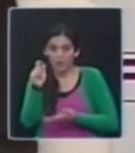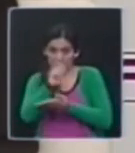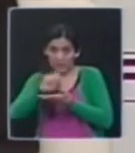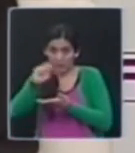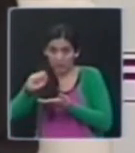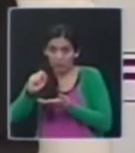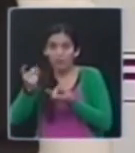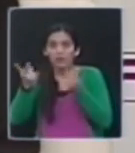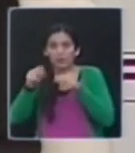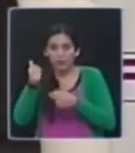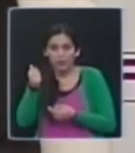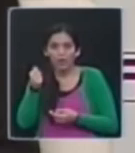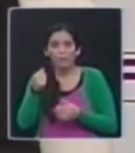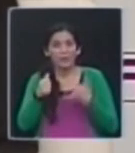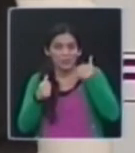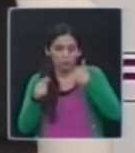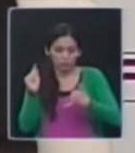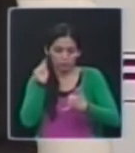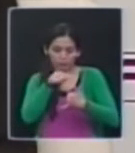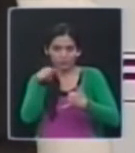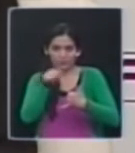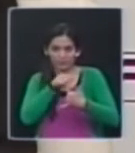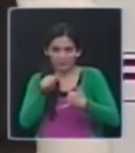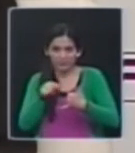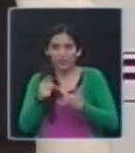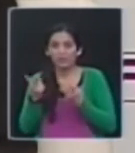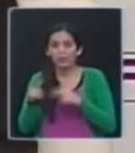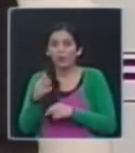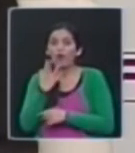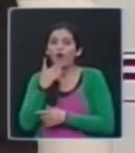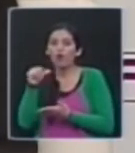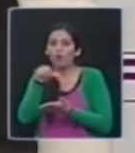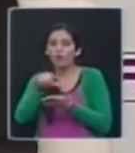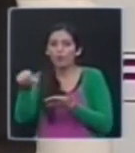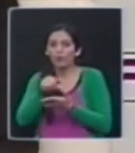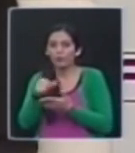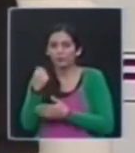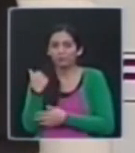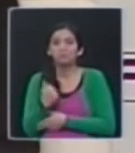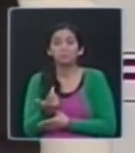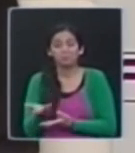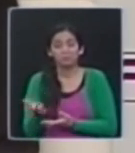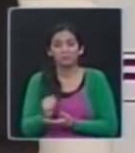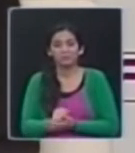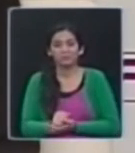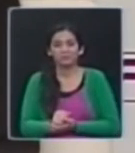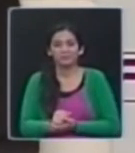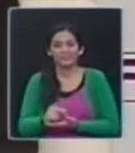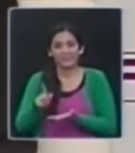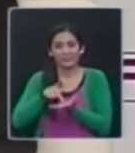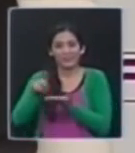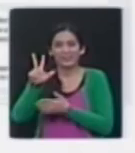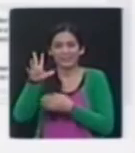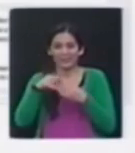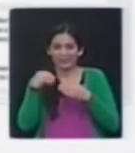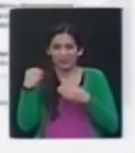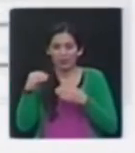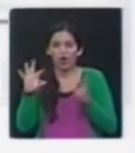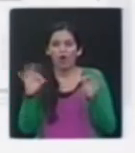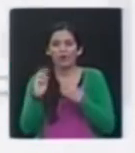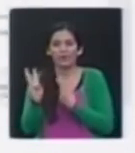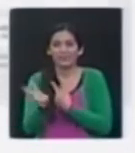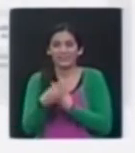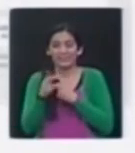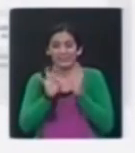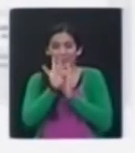tienen un resaltador. El costo es de $3 y nos pueden localizar a nosotras por nuestra página de Facebook como Mujer Líder EC.